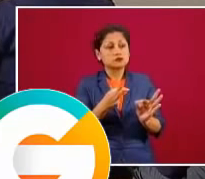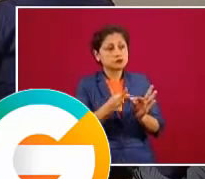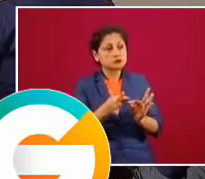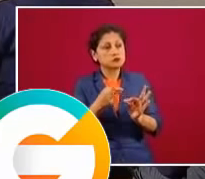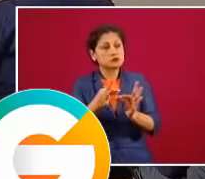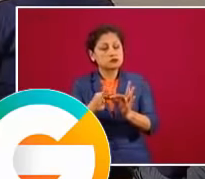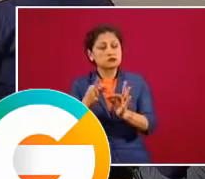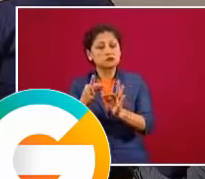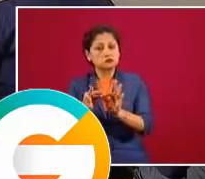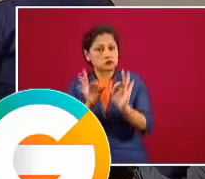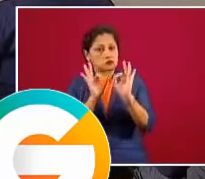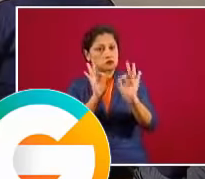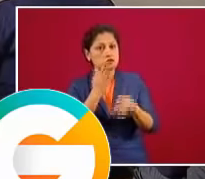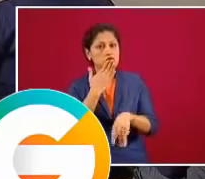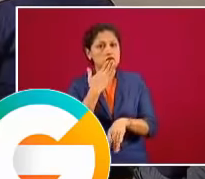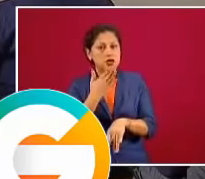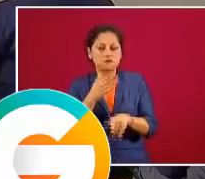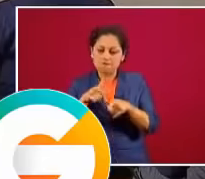observado,